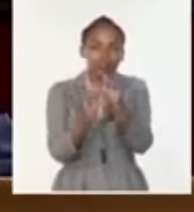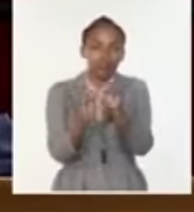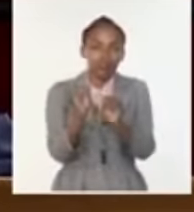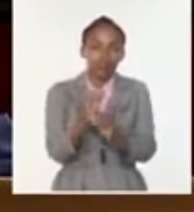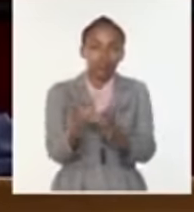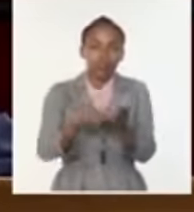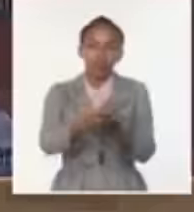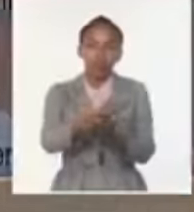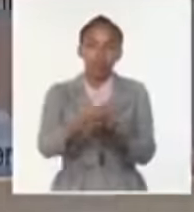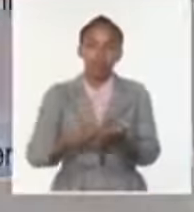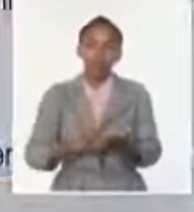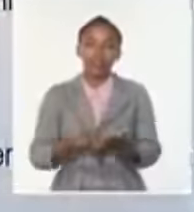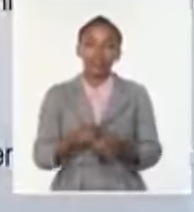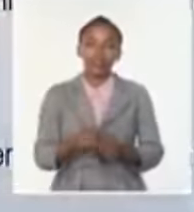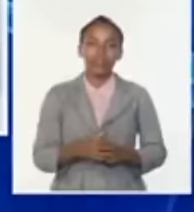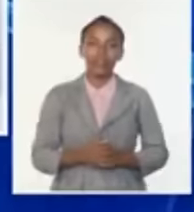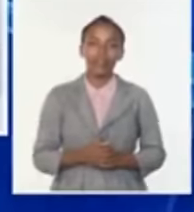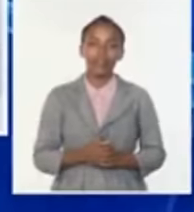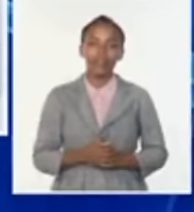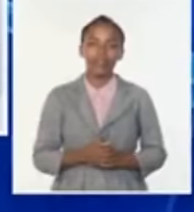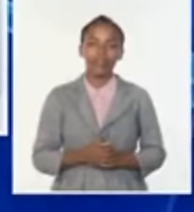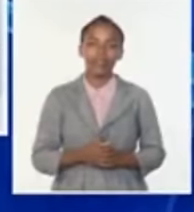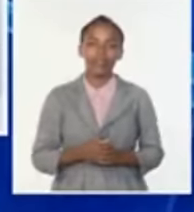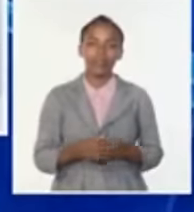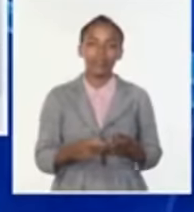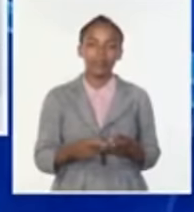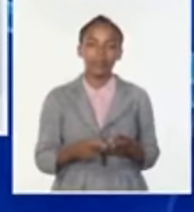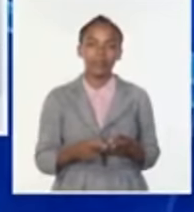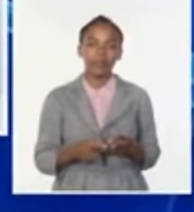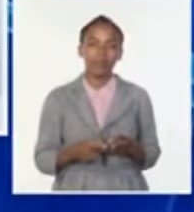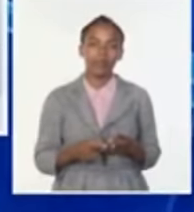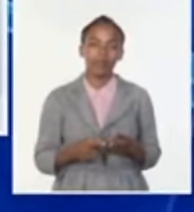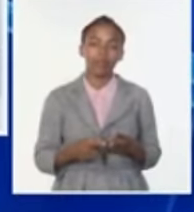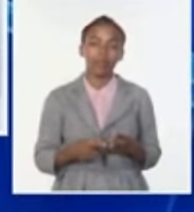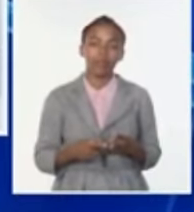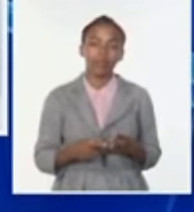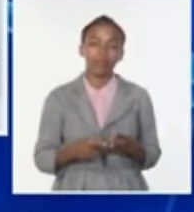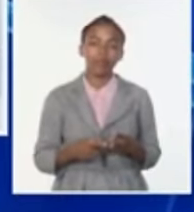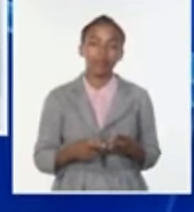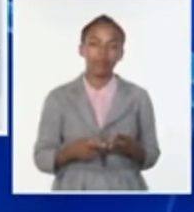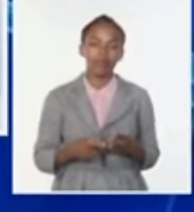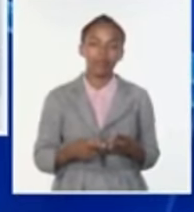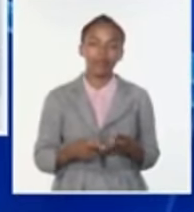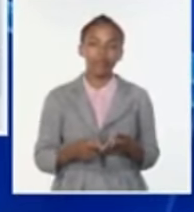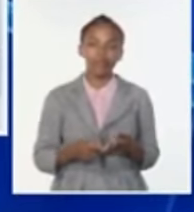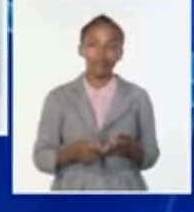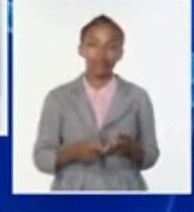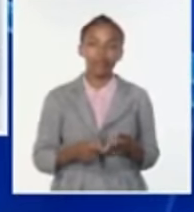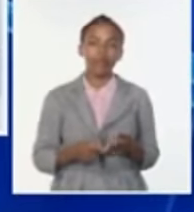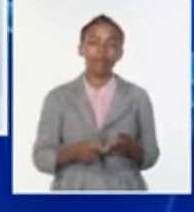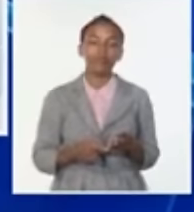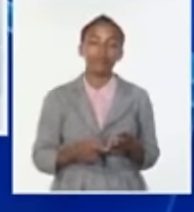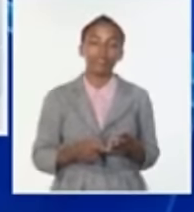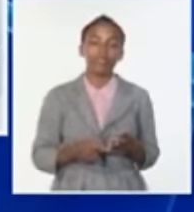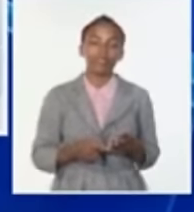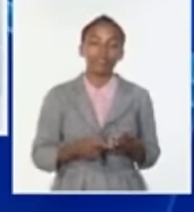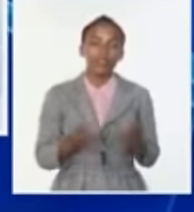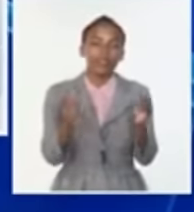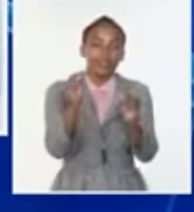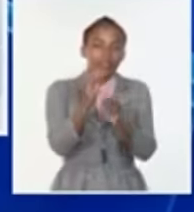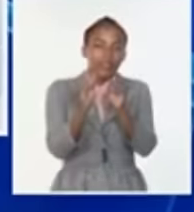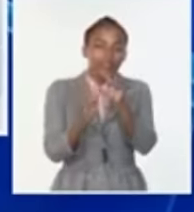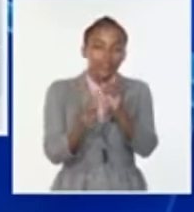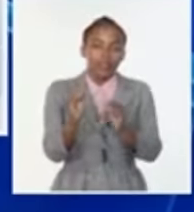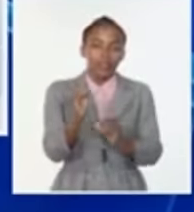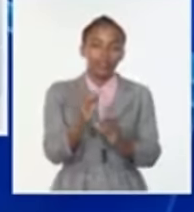La apertura de establecimiento fuera del domicilio legal se regula, no estaba